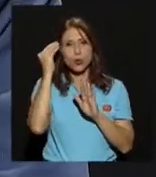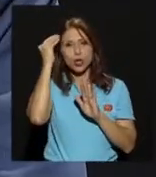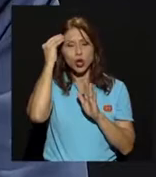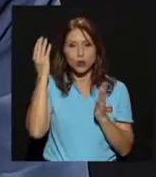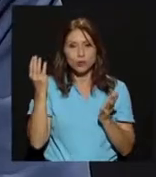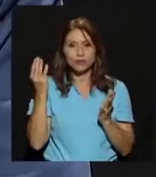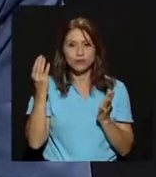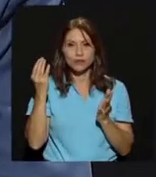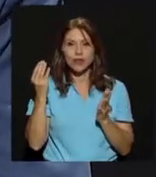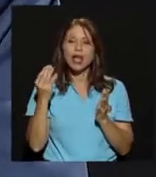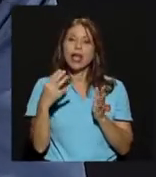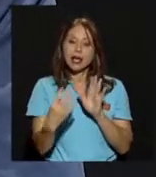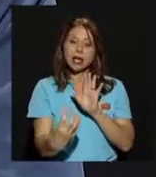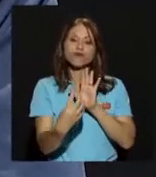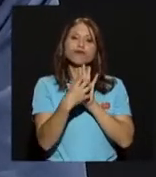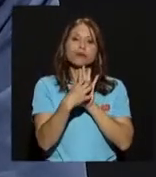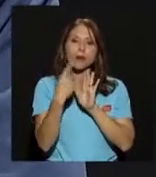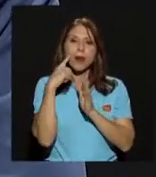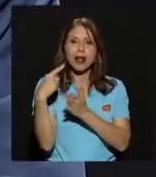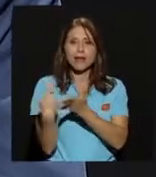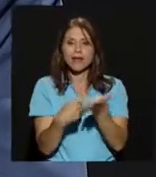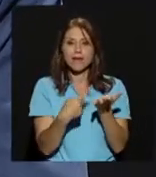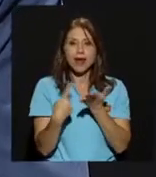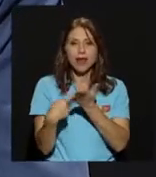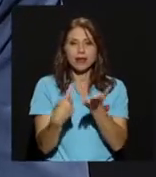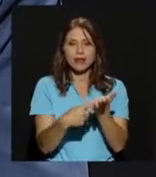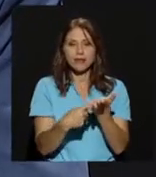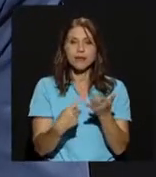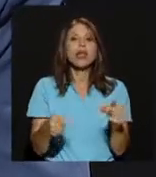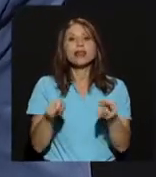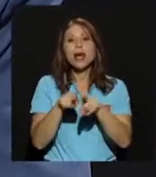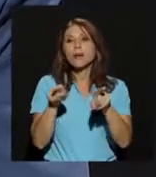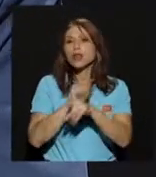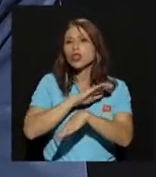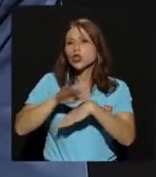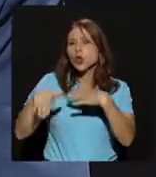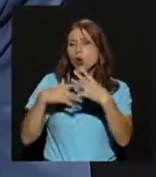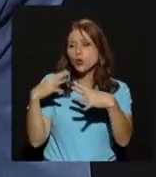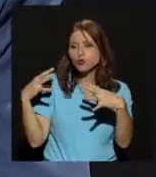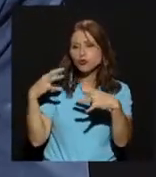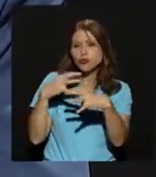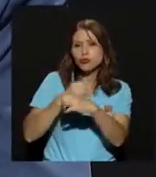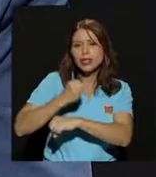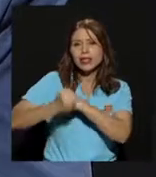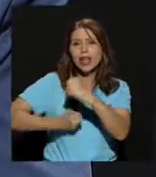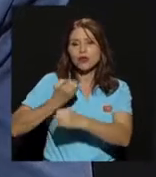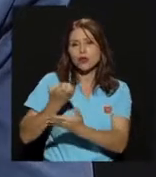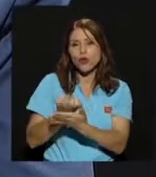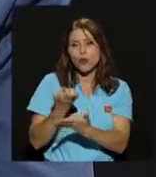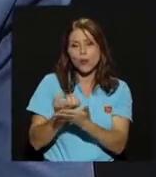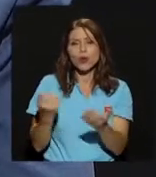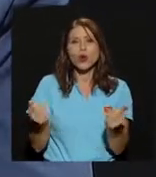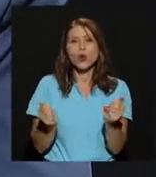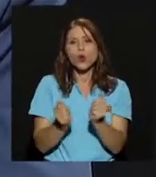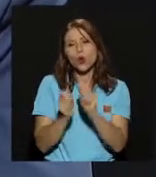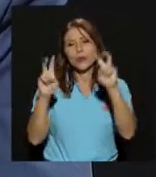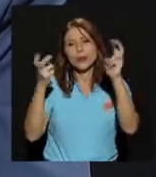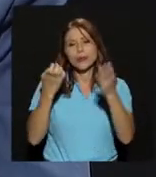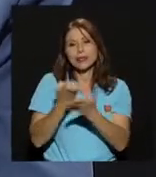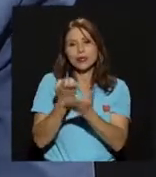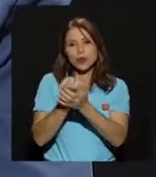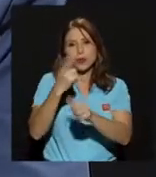para debate también tenemos toda la memoria del año económico en los temas economía